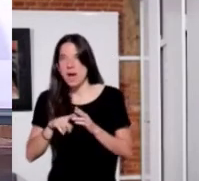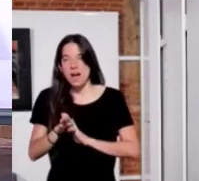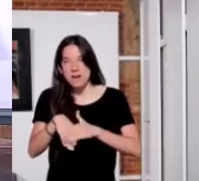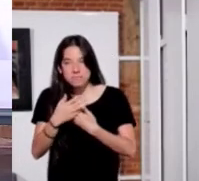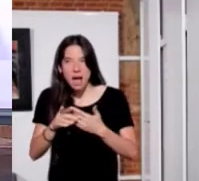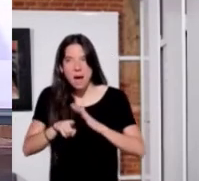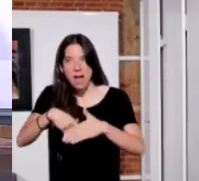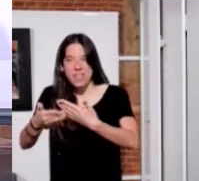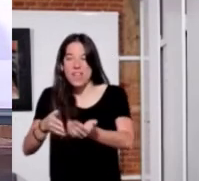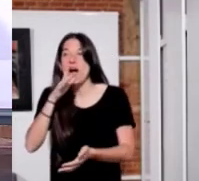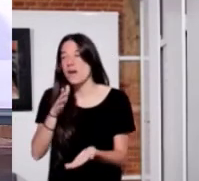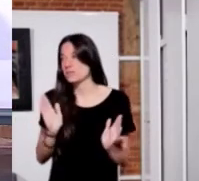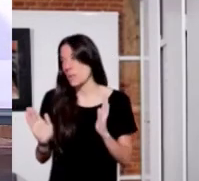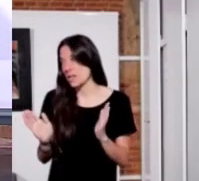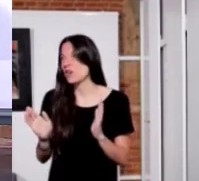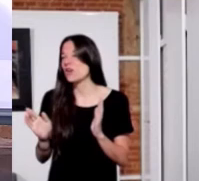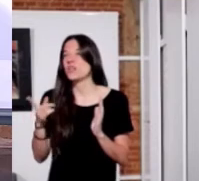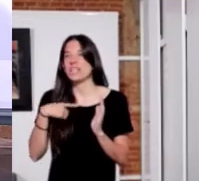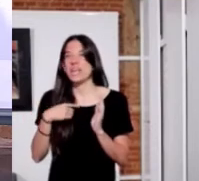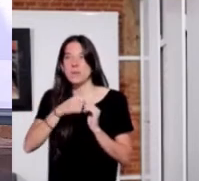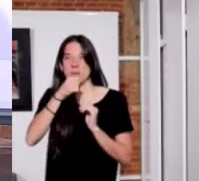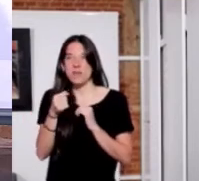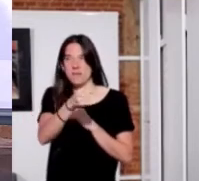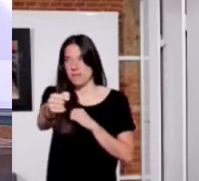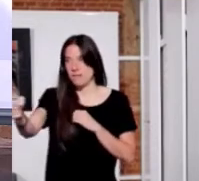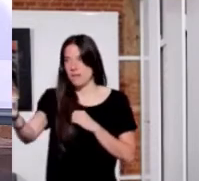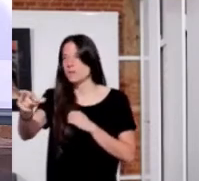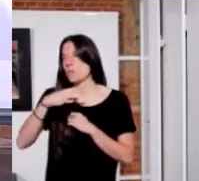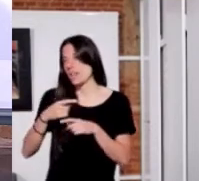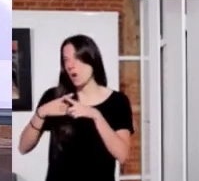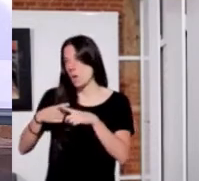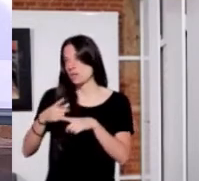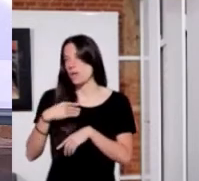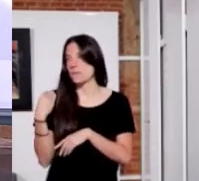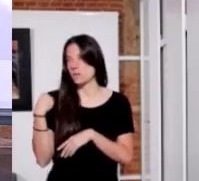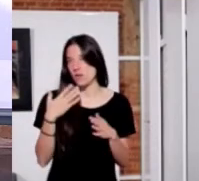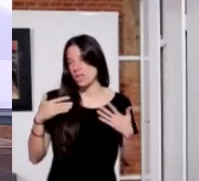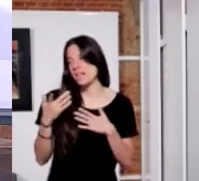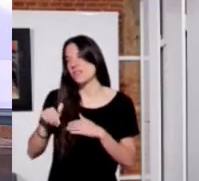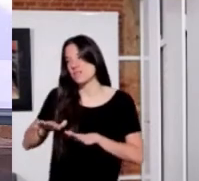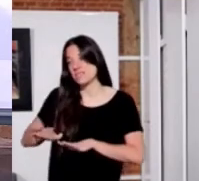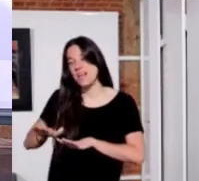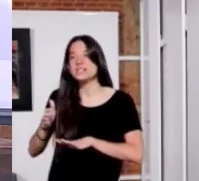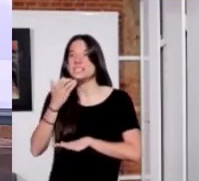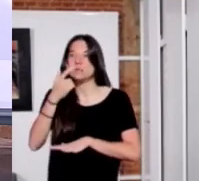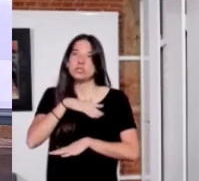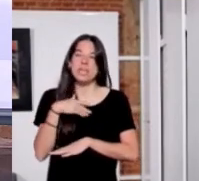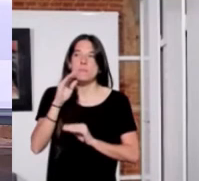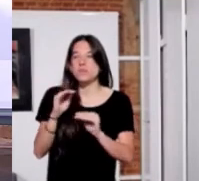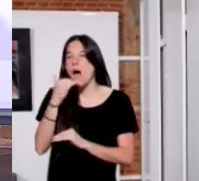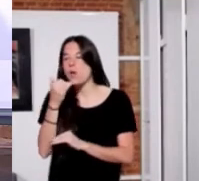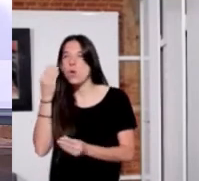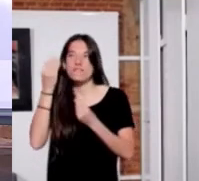de pasaros el micro, de compartir, ellos van a estar presentes y alguna pregunta, alguna